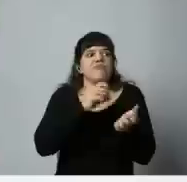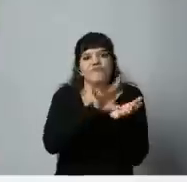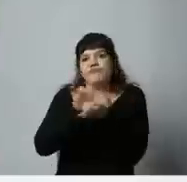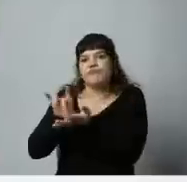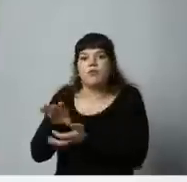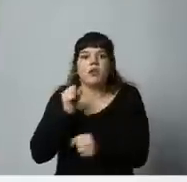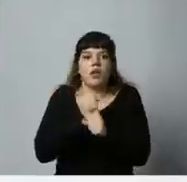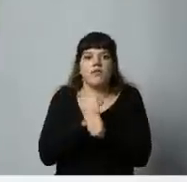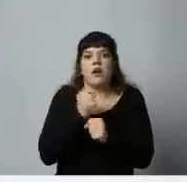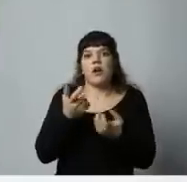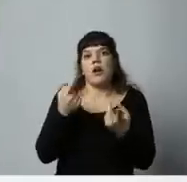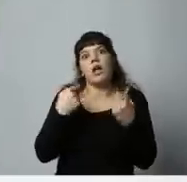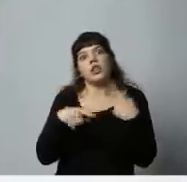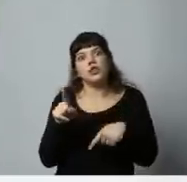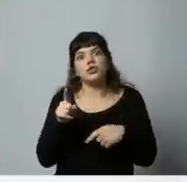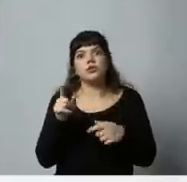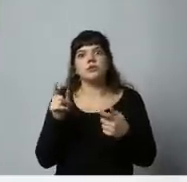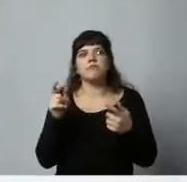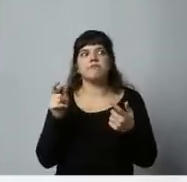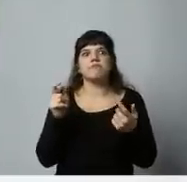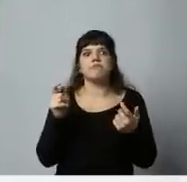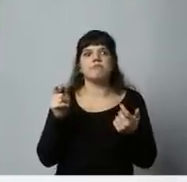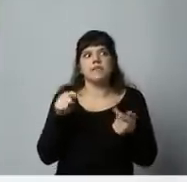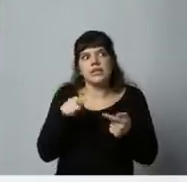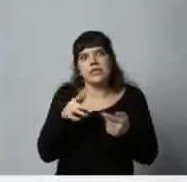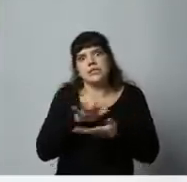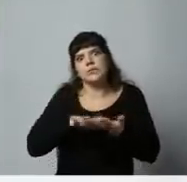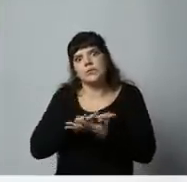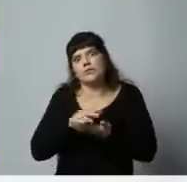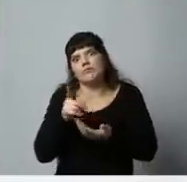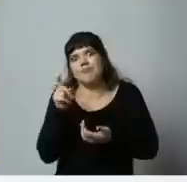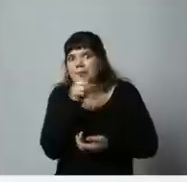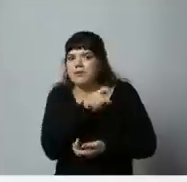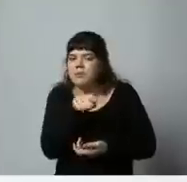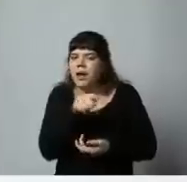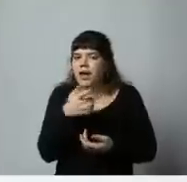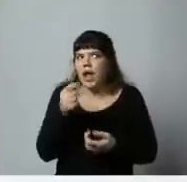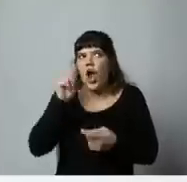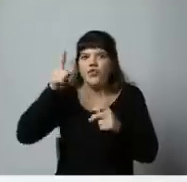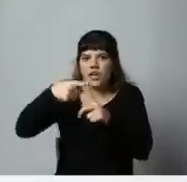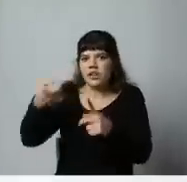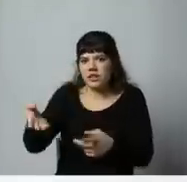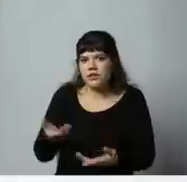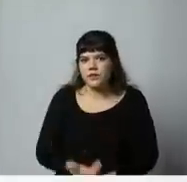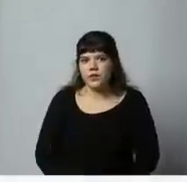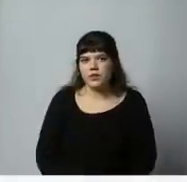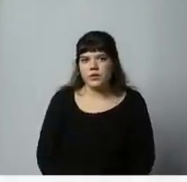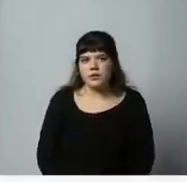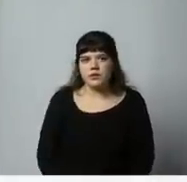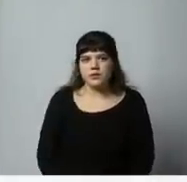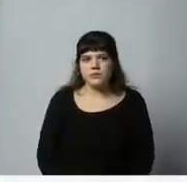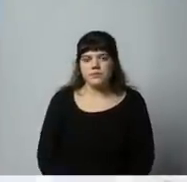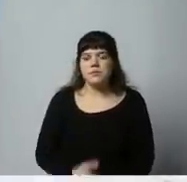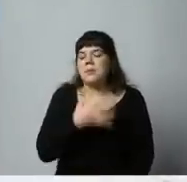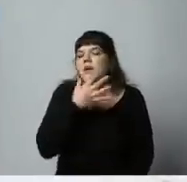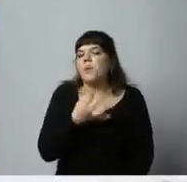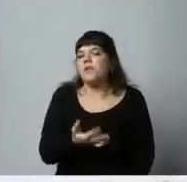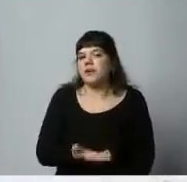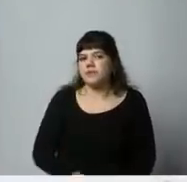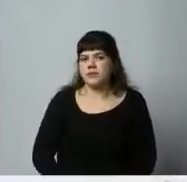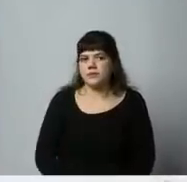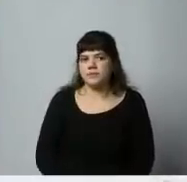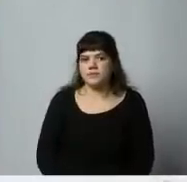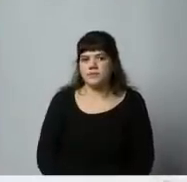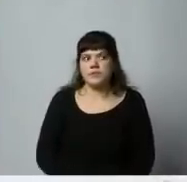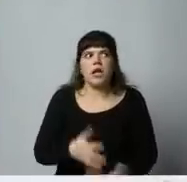realidad generó un clima propicio para esos objetivos la respuesta que va a dar el